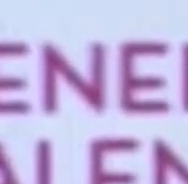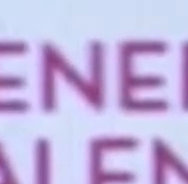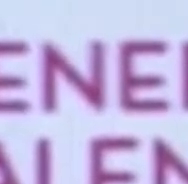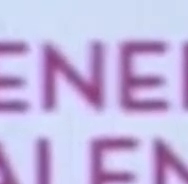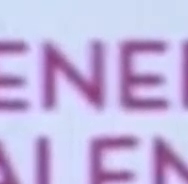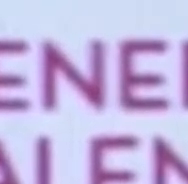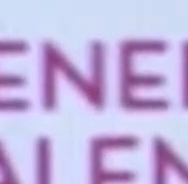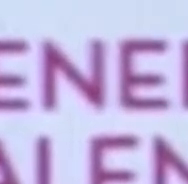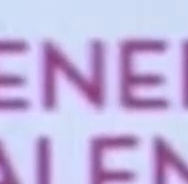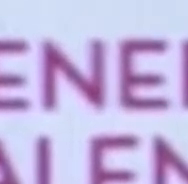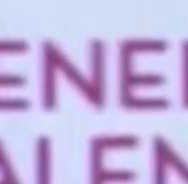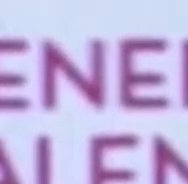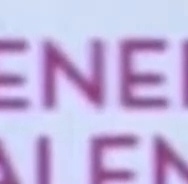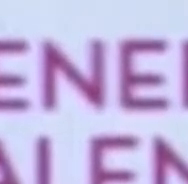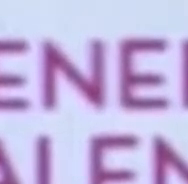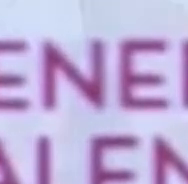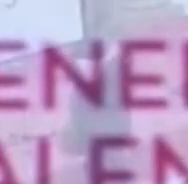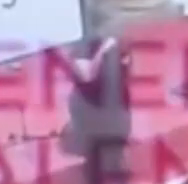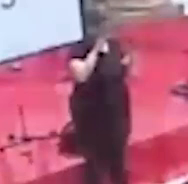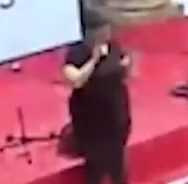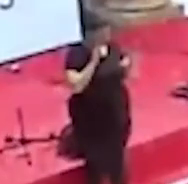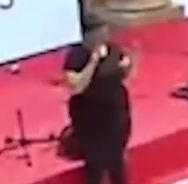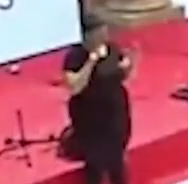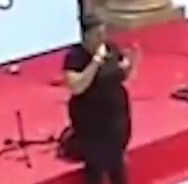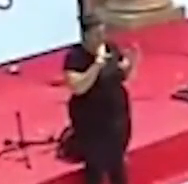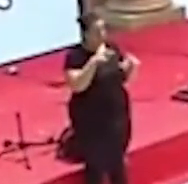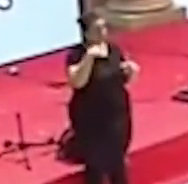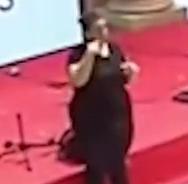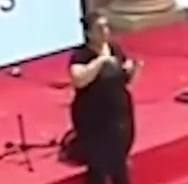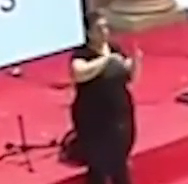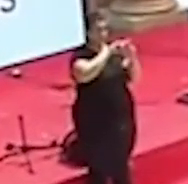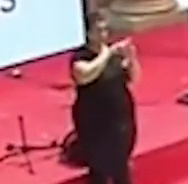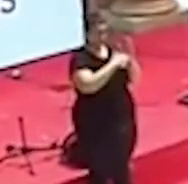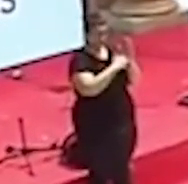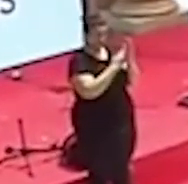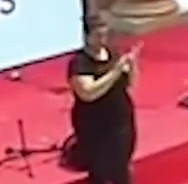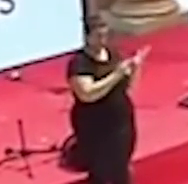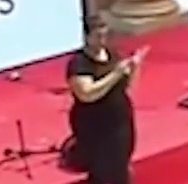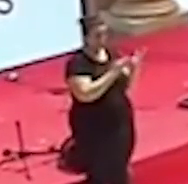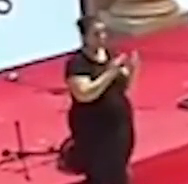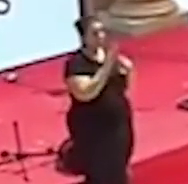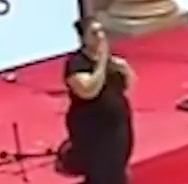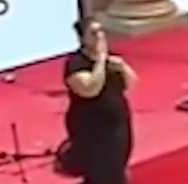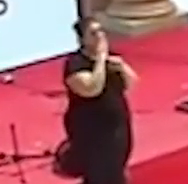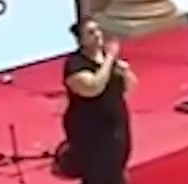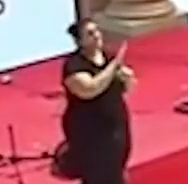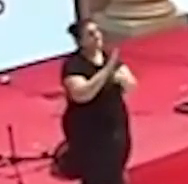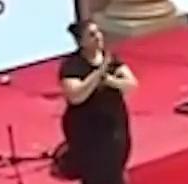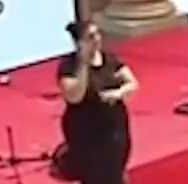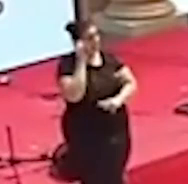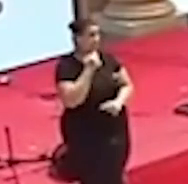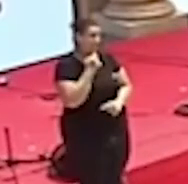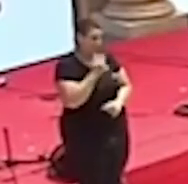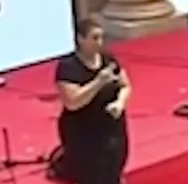España y no tenemos necesidad de adoctrinar a nuestros niños en las aulas ni con las teles para crear, para fraguar un nuevo